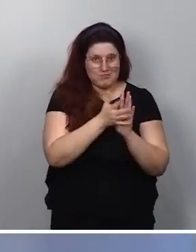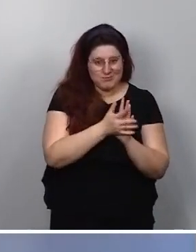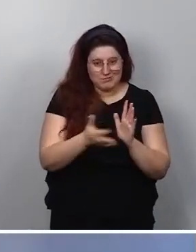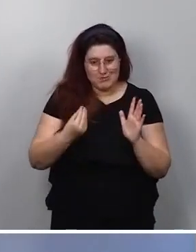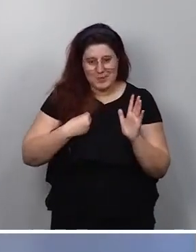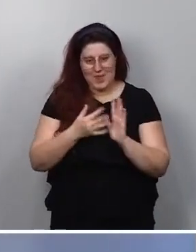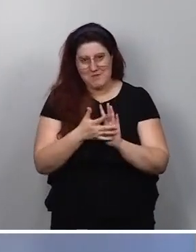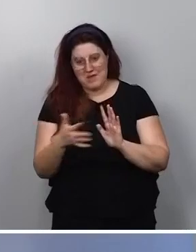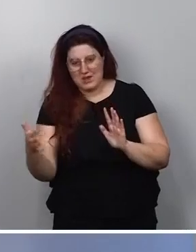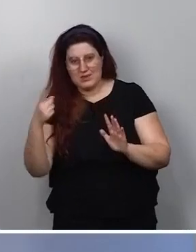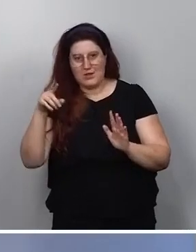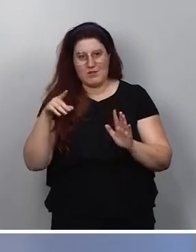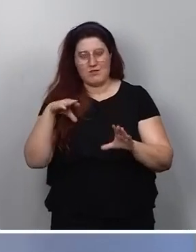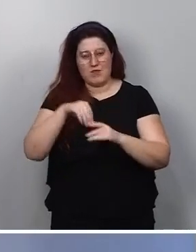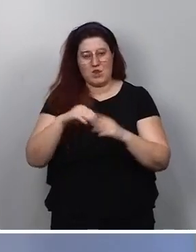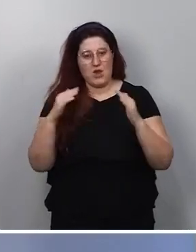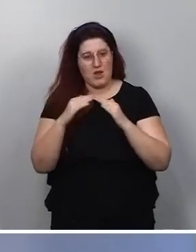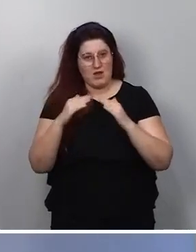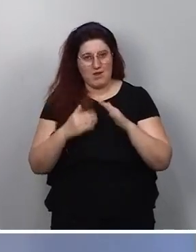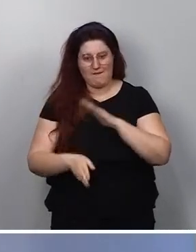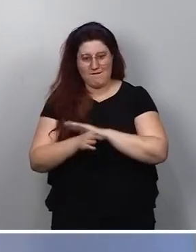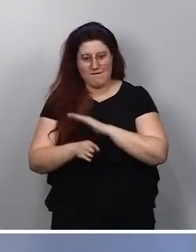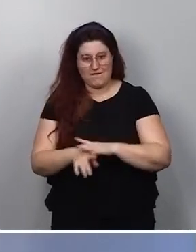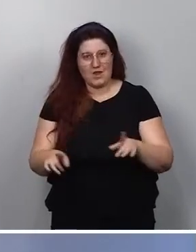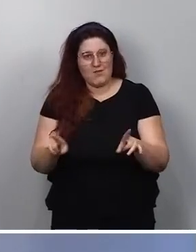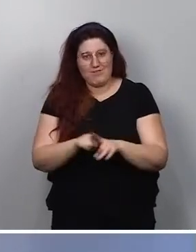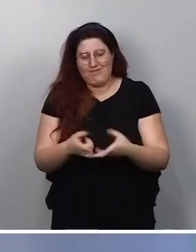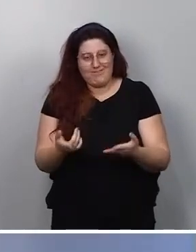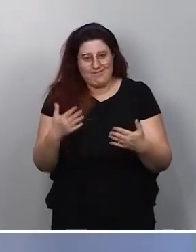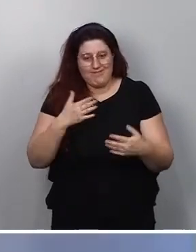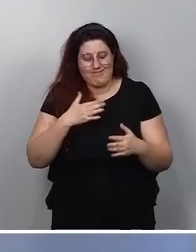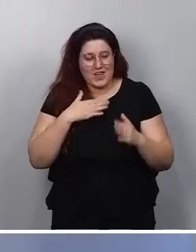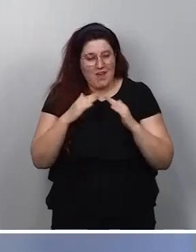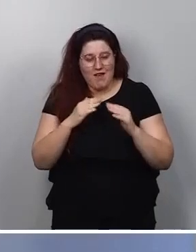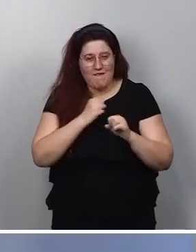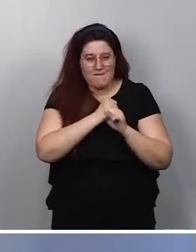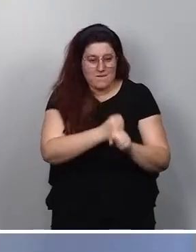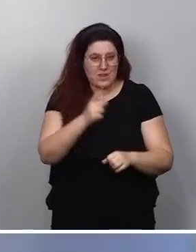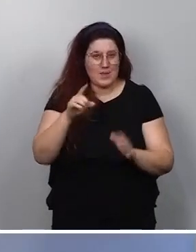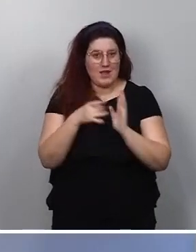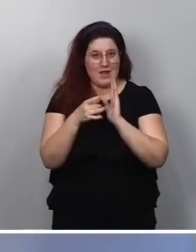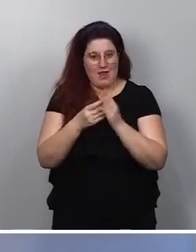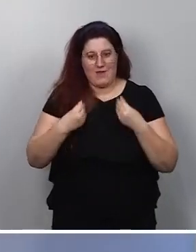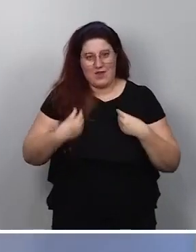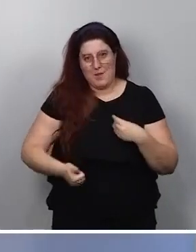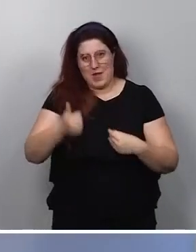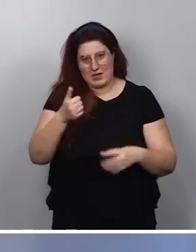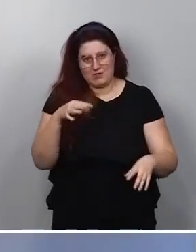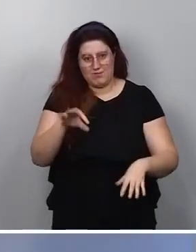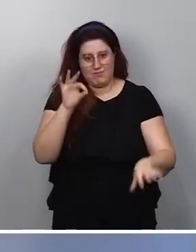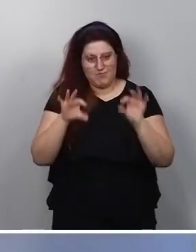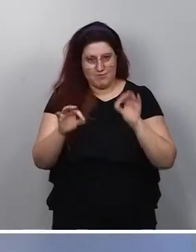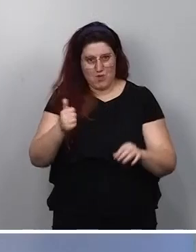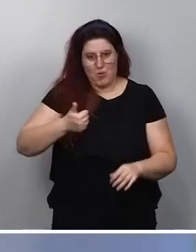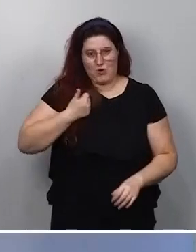condiciones en el domicilio manteniendo el arraigo y por tanto una mayor calidad de vida y la libertad de elegir lo